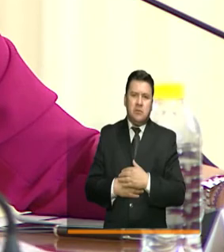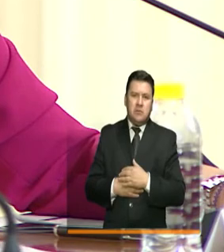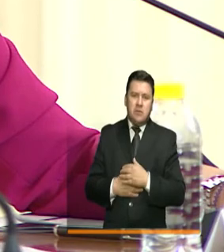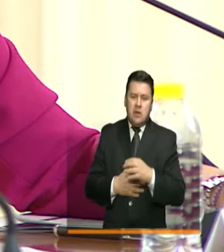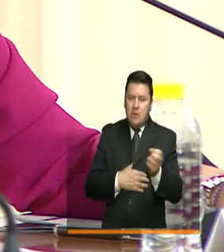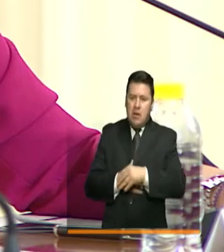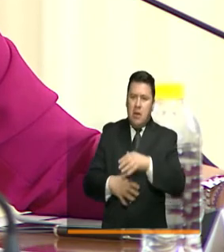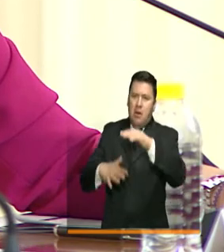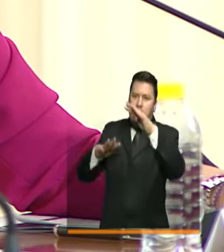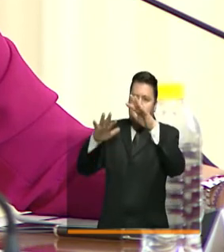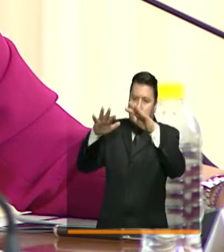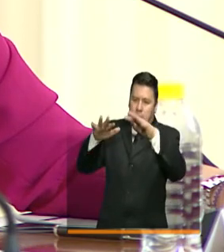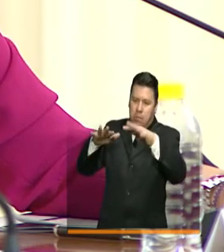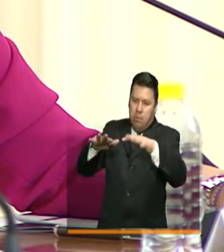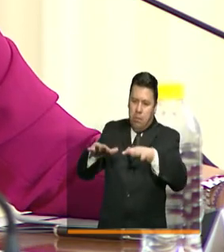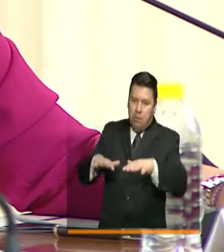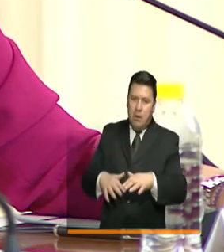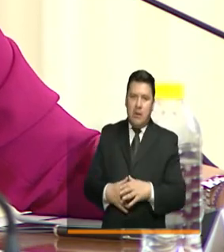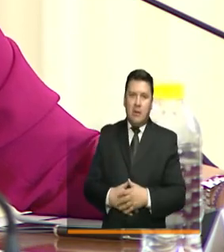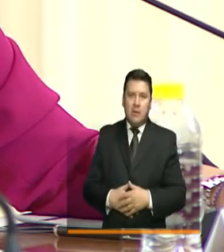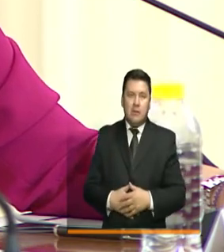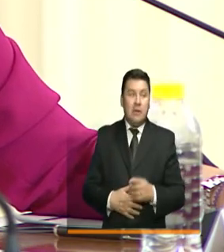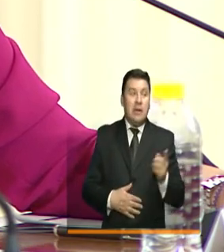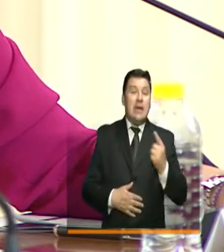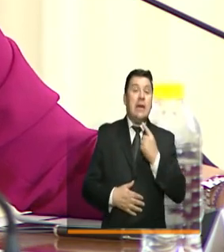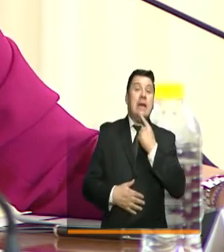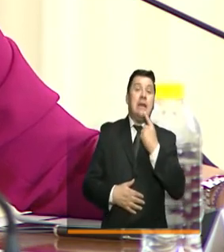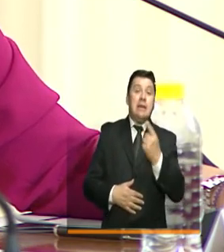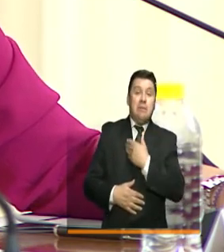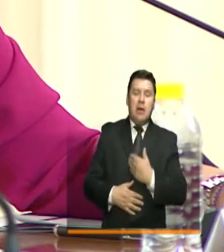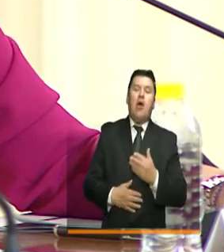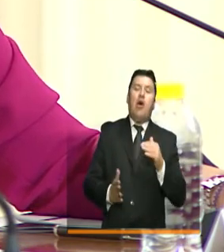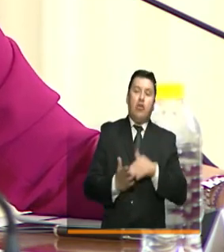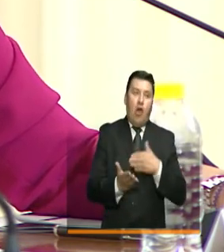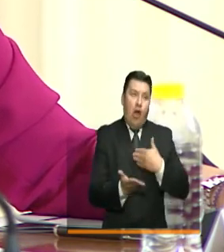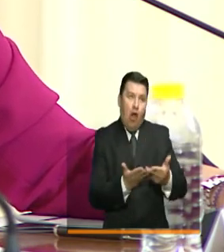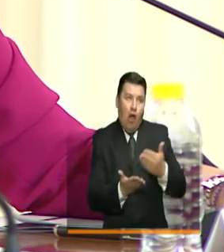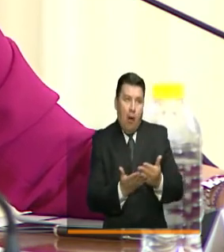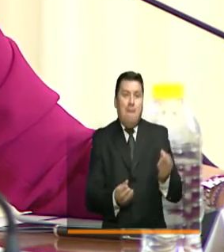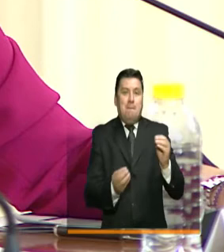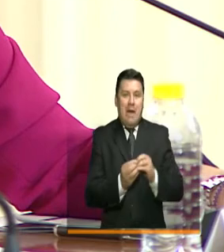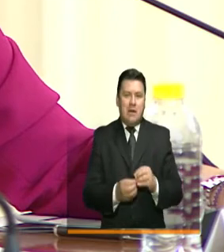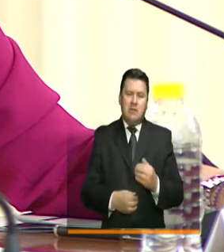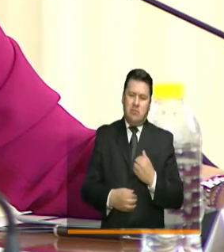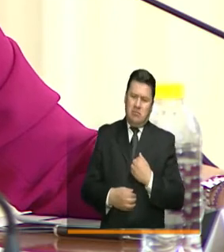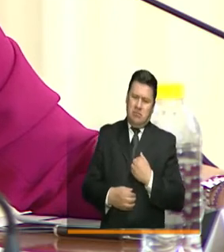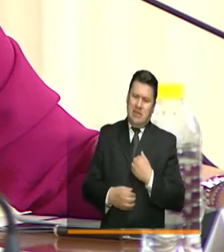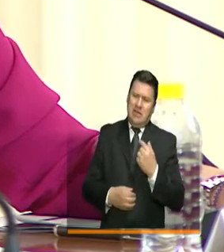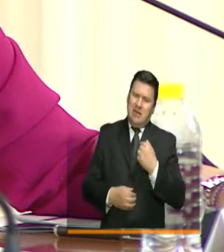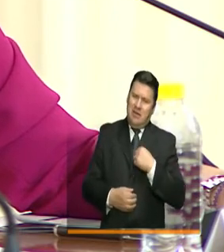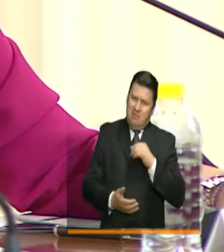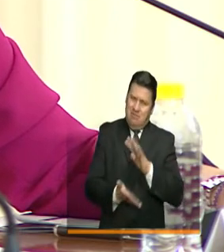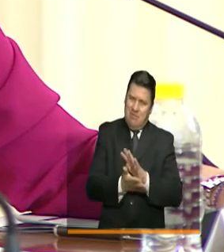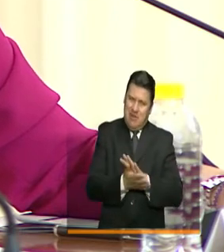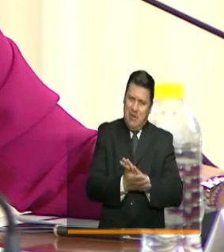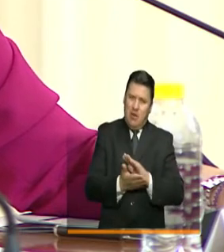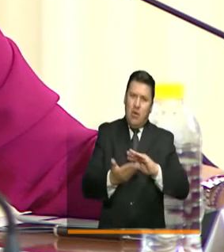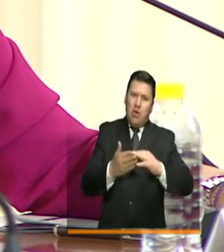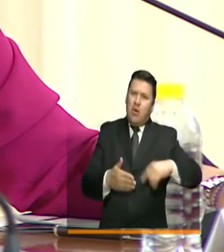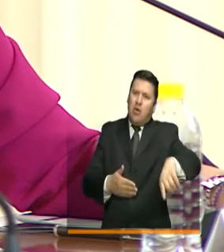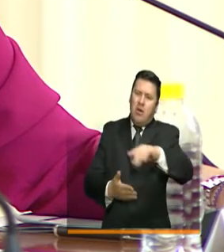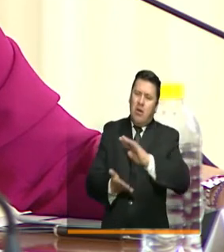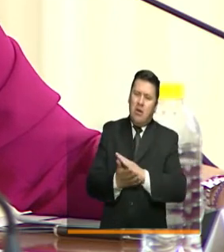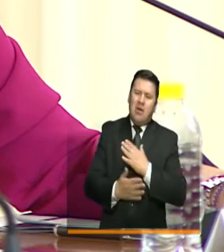estos mercados? Me dijo, pues habrá que comprar otros mercados. Yo quiero mandarle esa tranquilidad a la